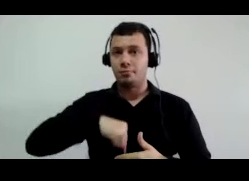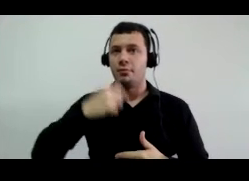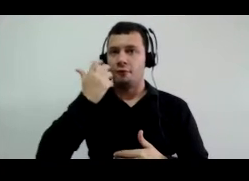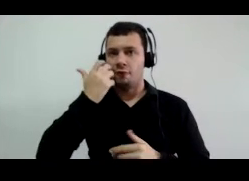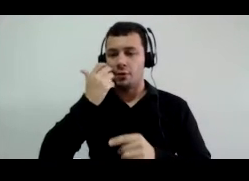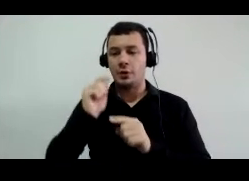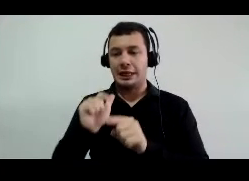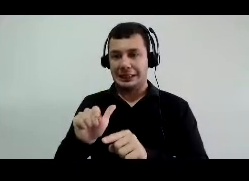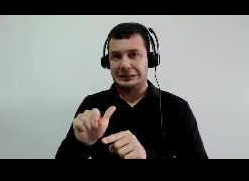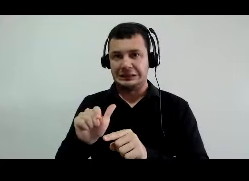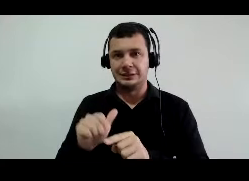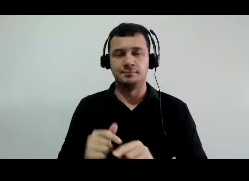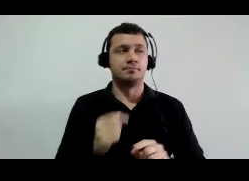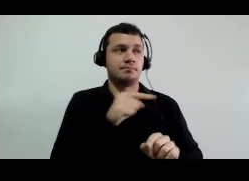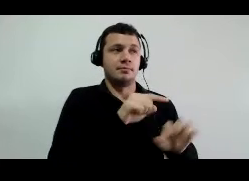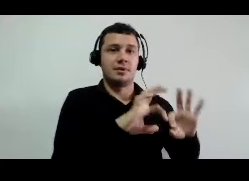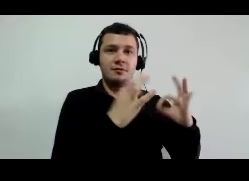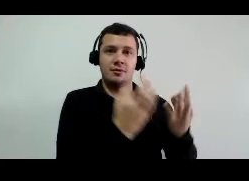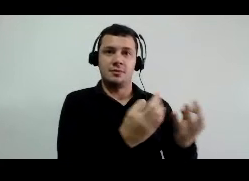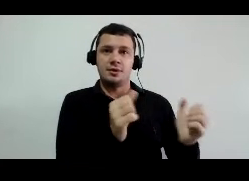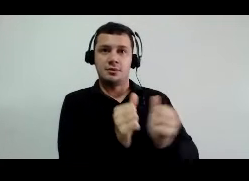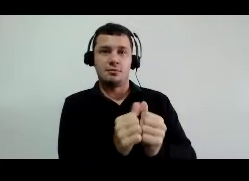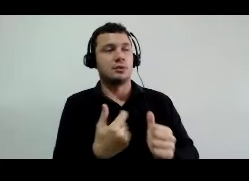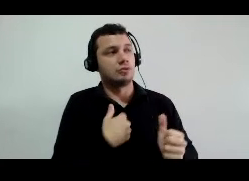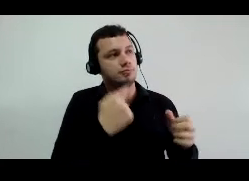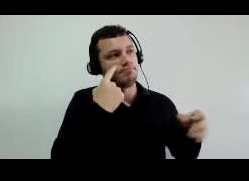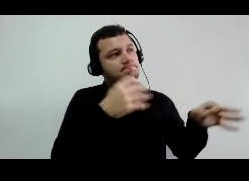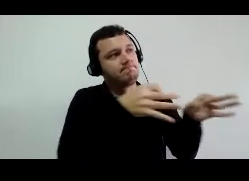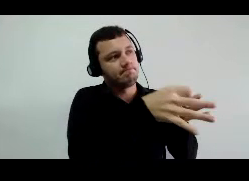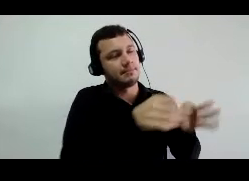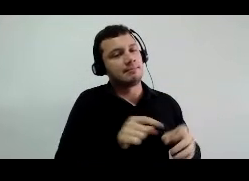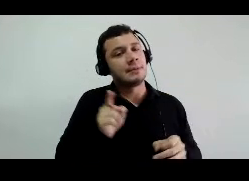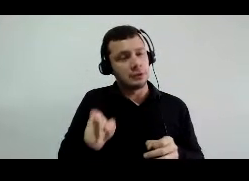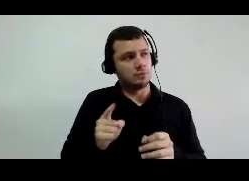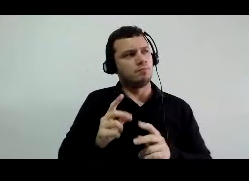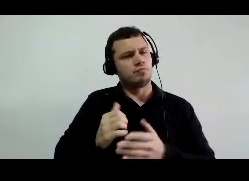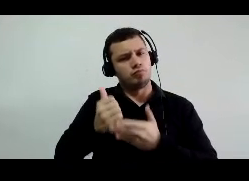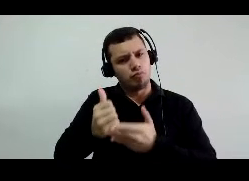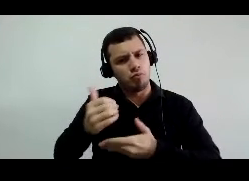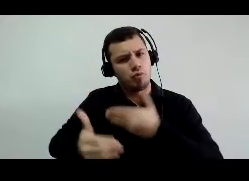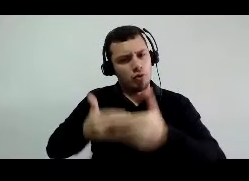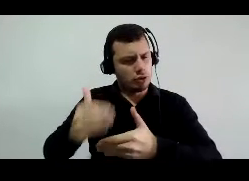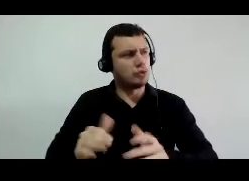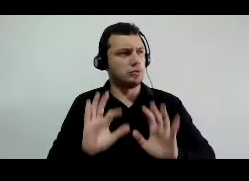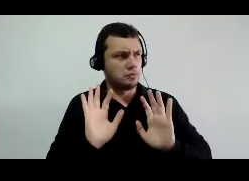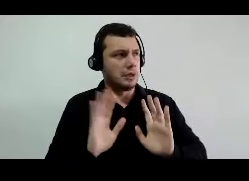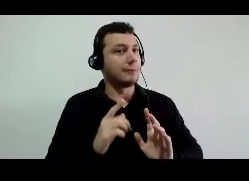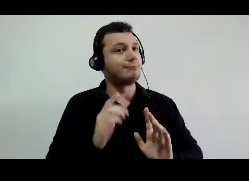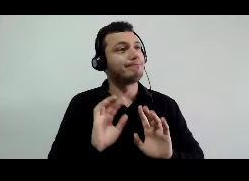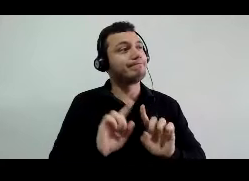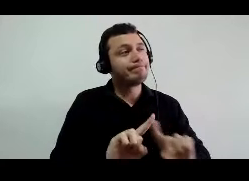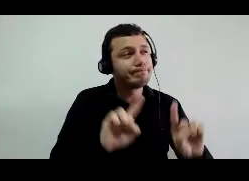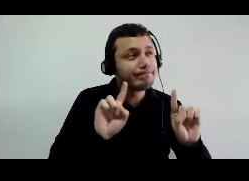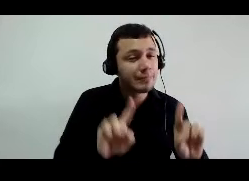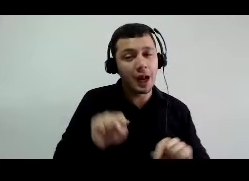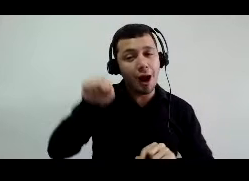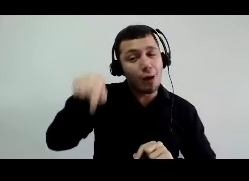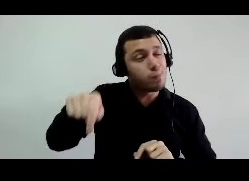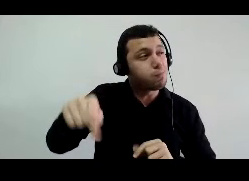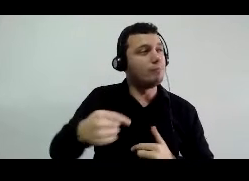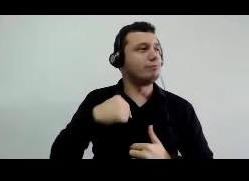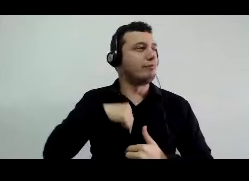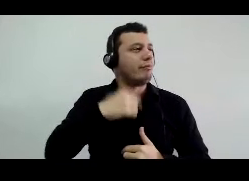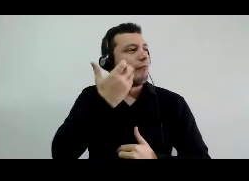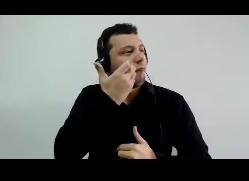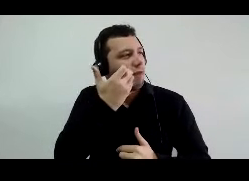la atención en salud. O puede ser que sí hay indicios de esa atención insegura, no